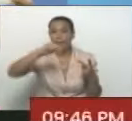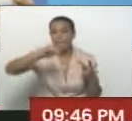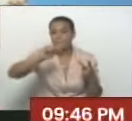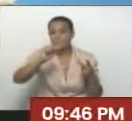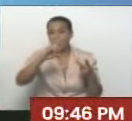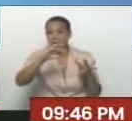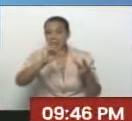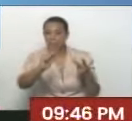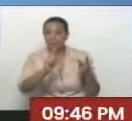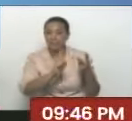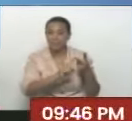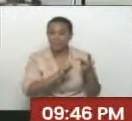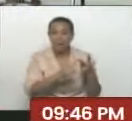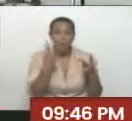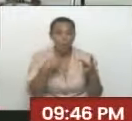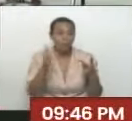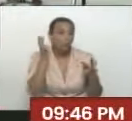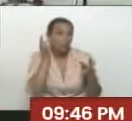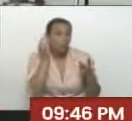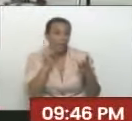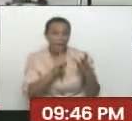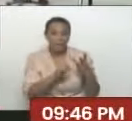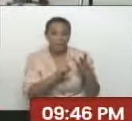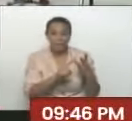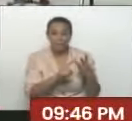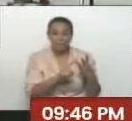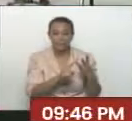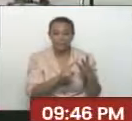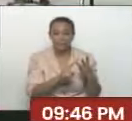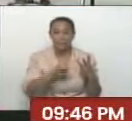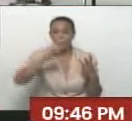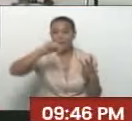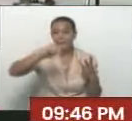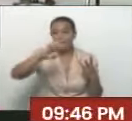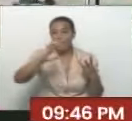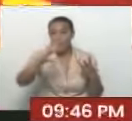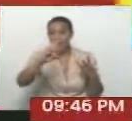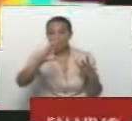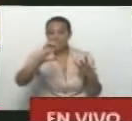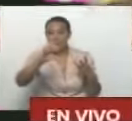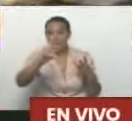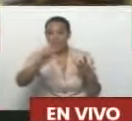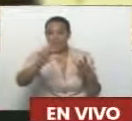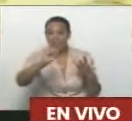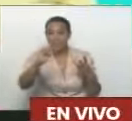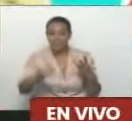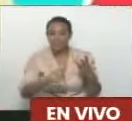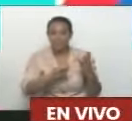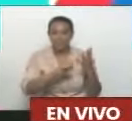María Leonor Moreno, ajá, Mercedes Villanueva,